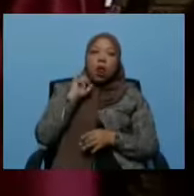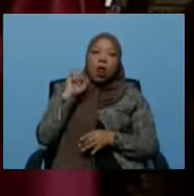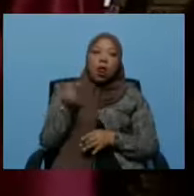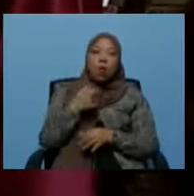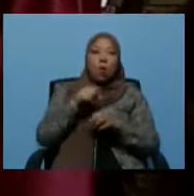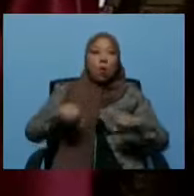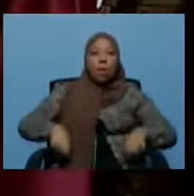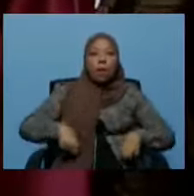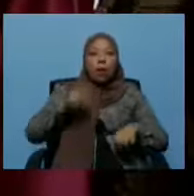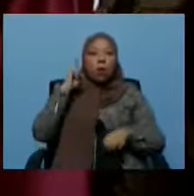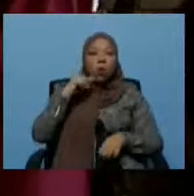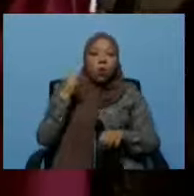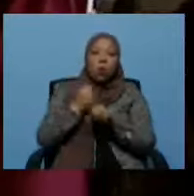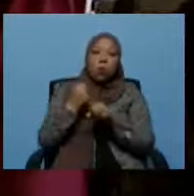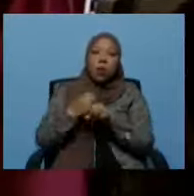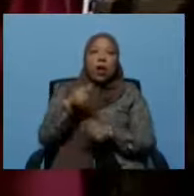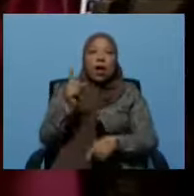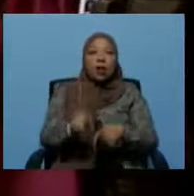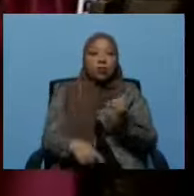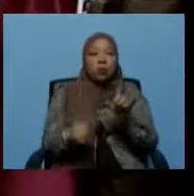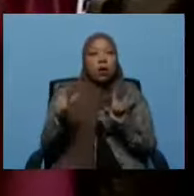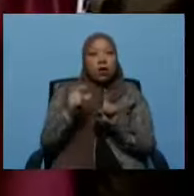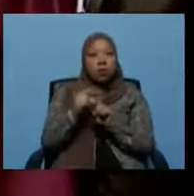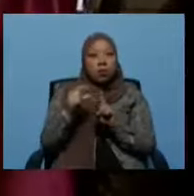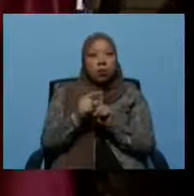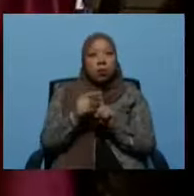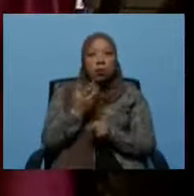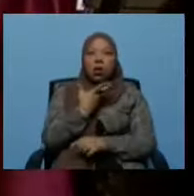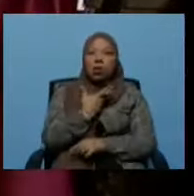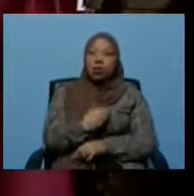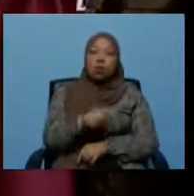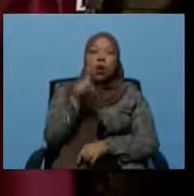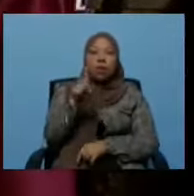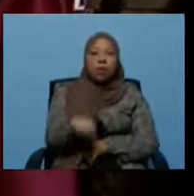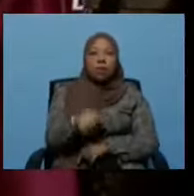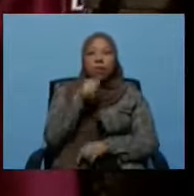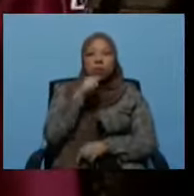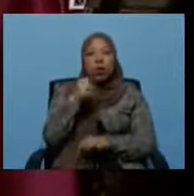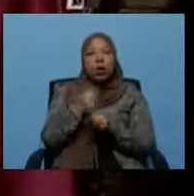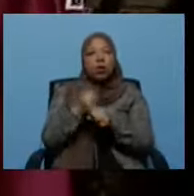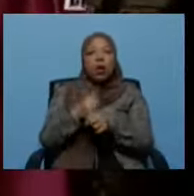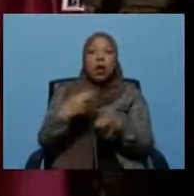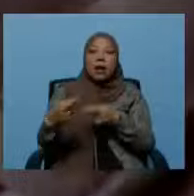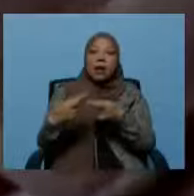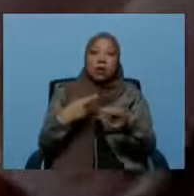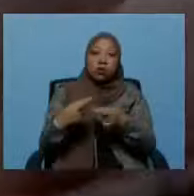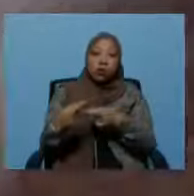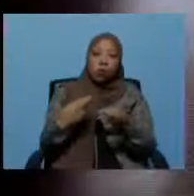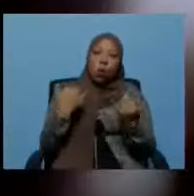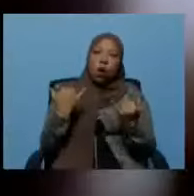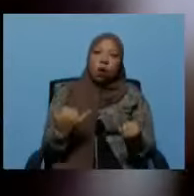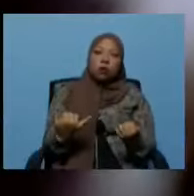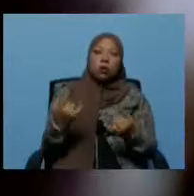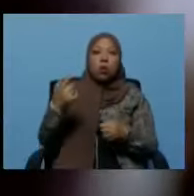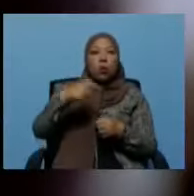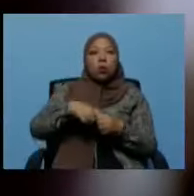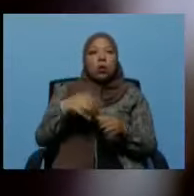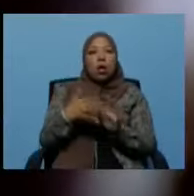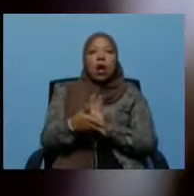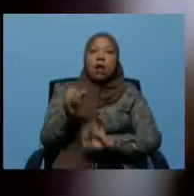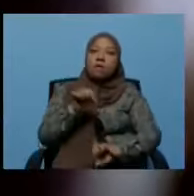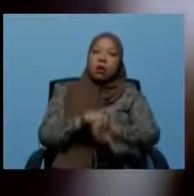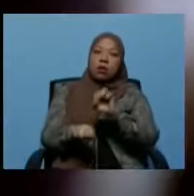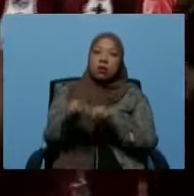Nacional Bolivariana. Se cruzan algunas palabras muy sentidas, por supuesto, en relación a lo que significa estar hoy al